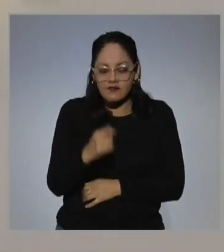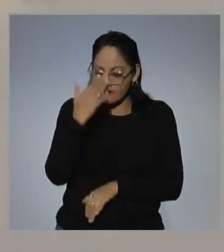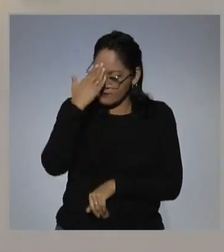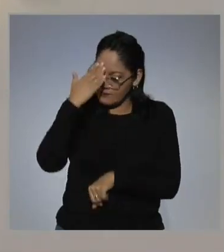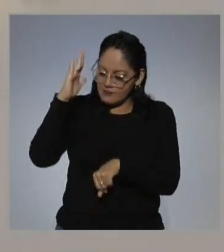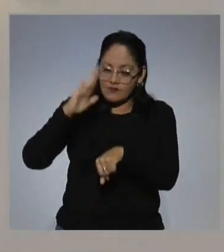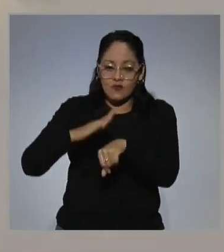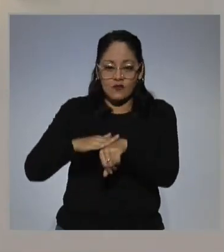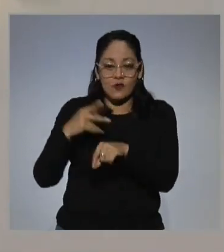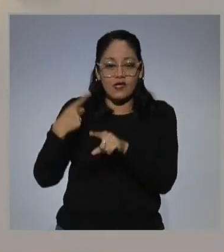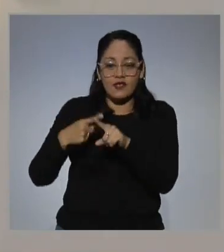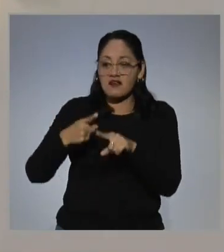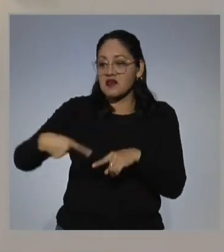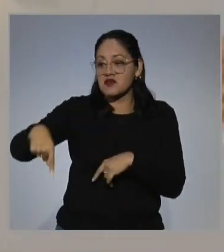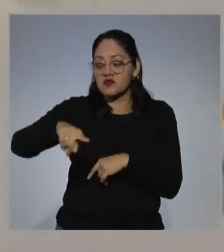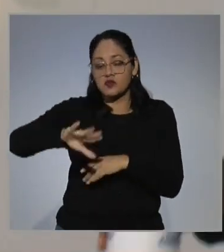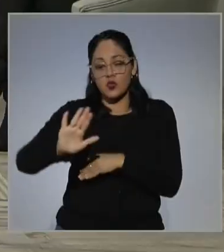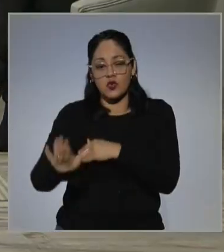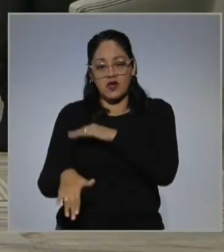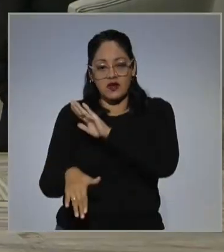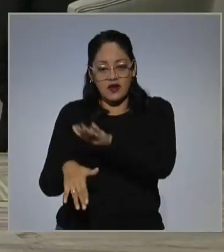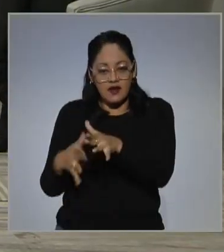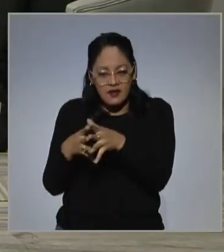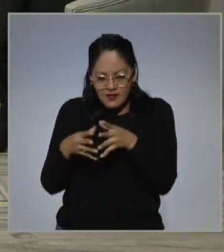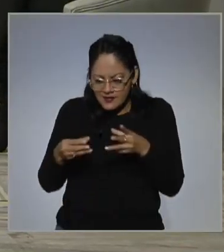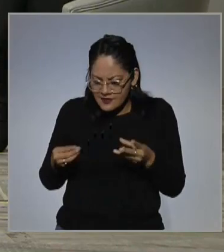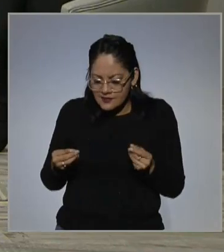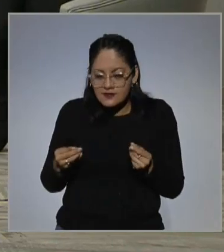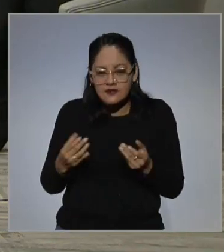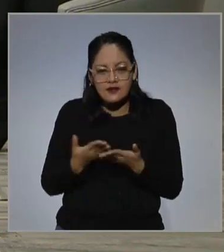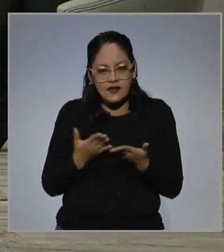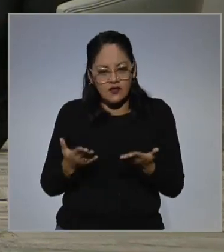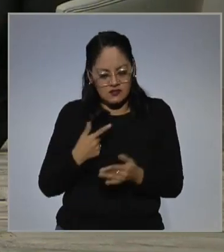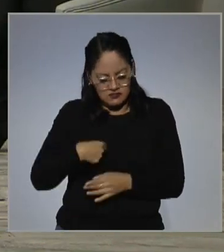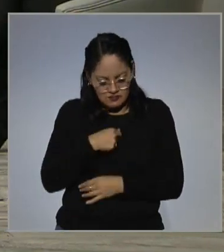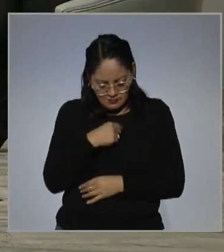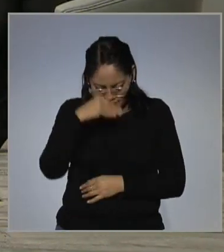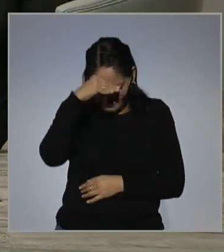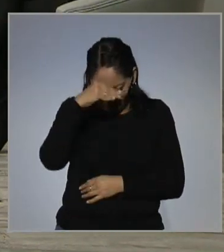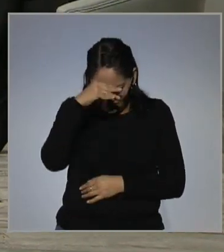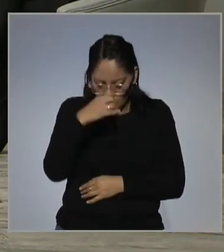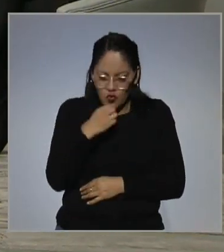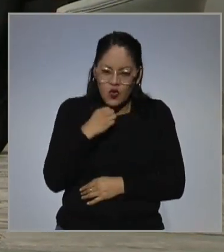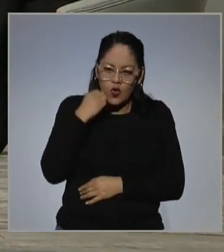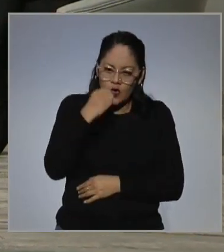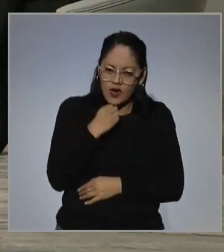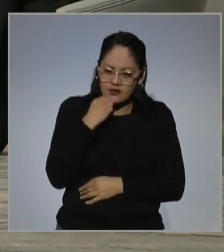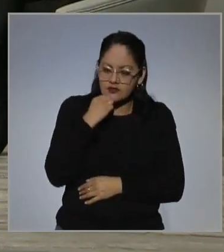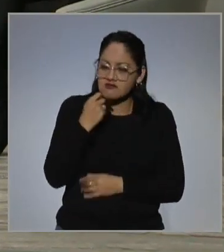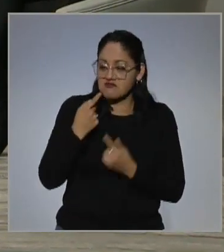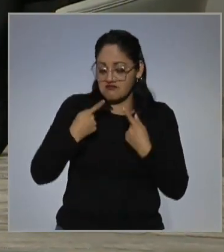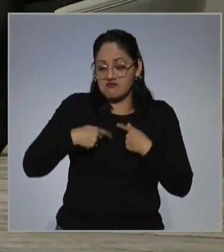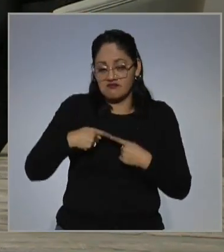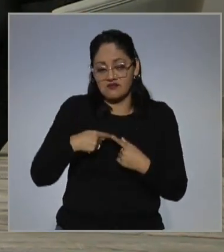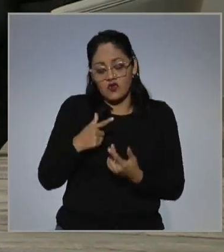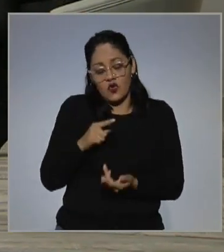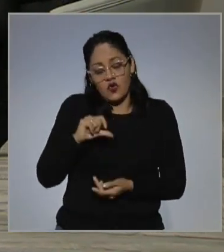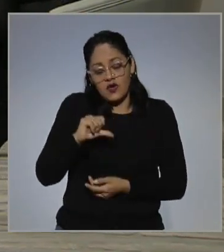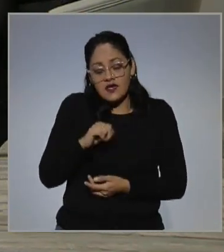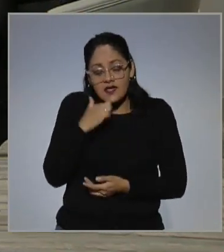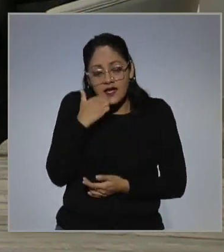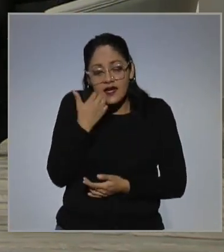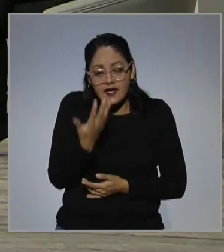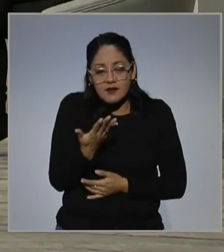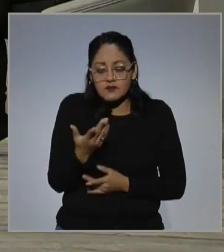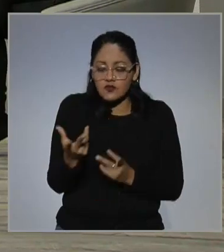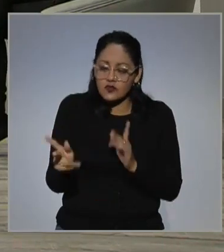a quienes ya no están, nos obliga a hacer quizá un momento de espiritualidad y de oración en torno a esas figuras que quisiéramos estar